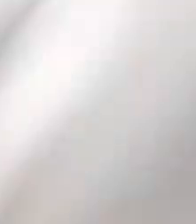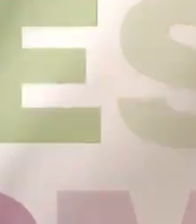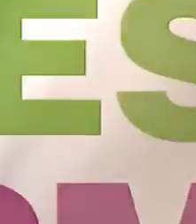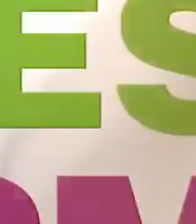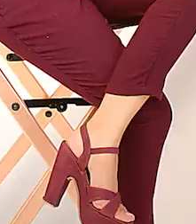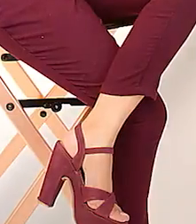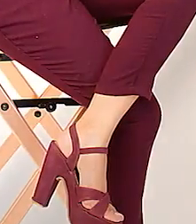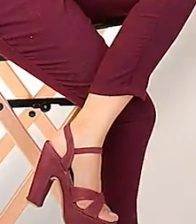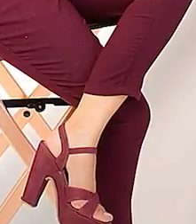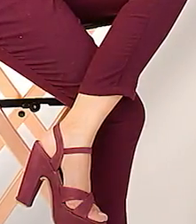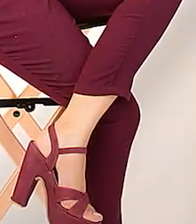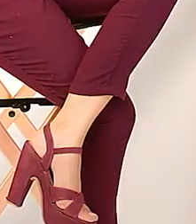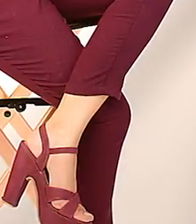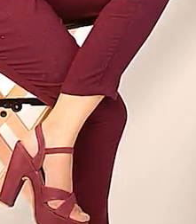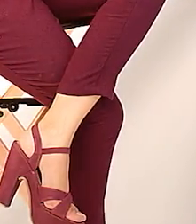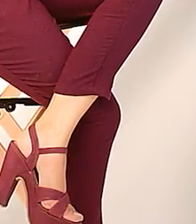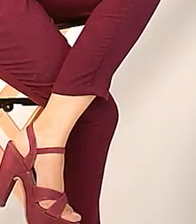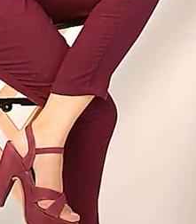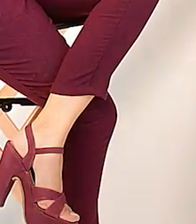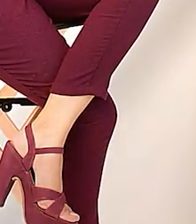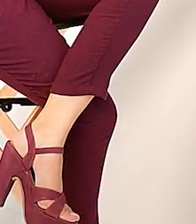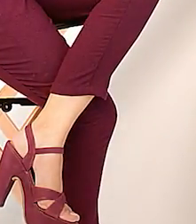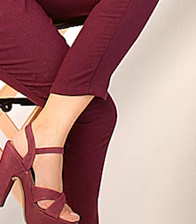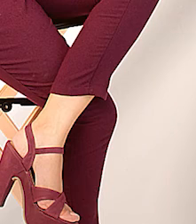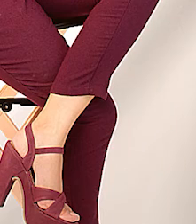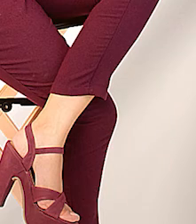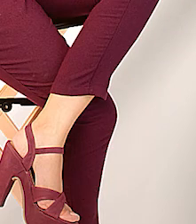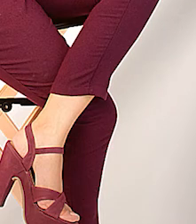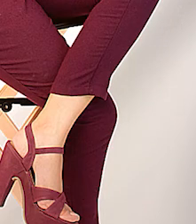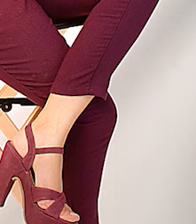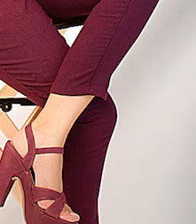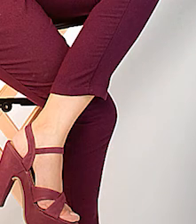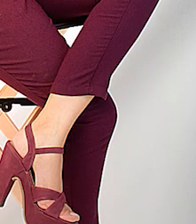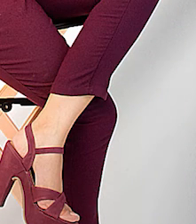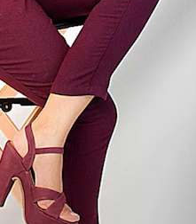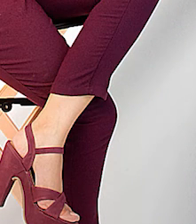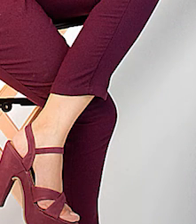Lunes a viernes, 3 de la tarde. Síguenos.